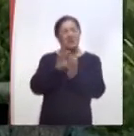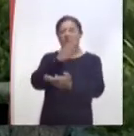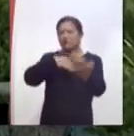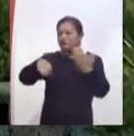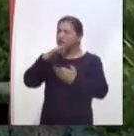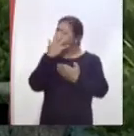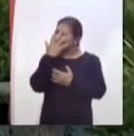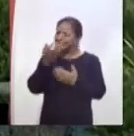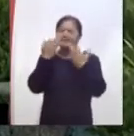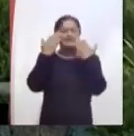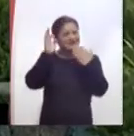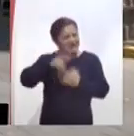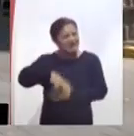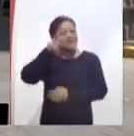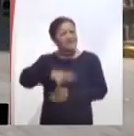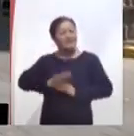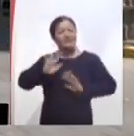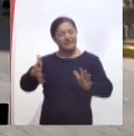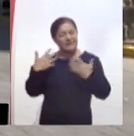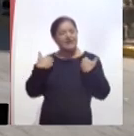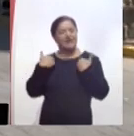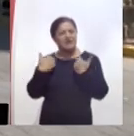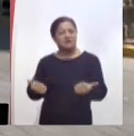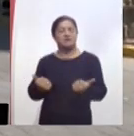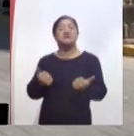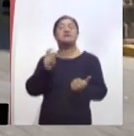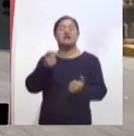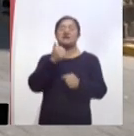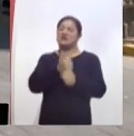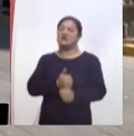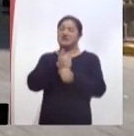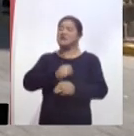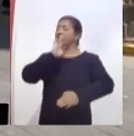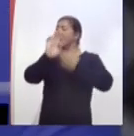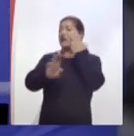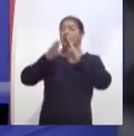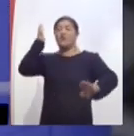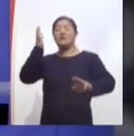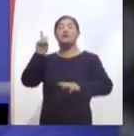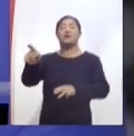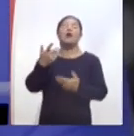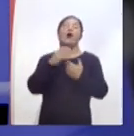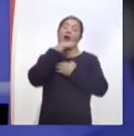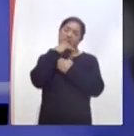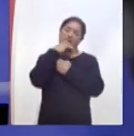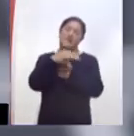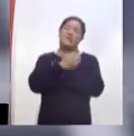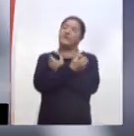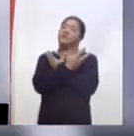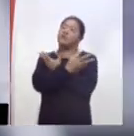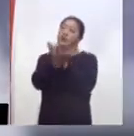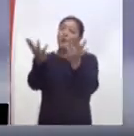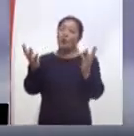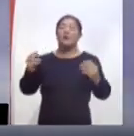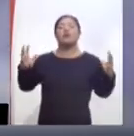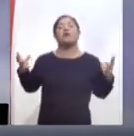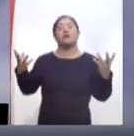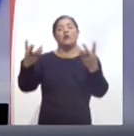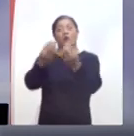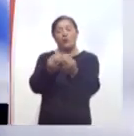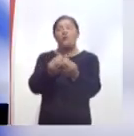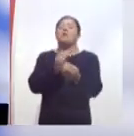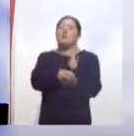pandemia que ha provocado sufrimiento en el mundo y dan el mensaje esperanzador de que colaborando juntos superaremos